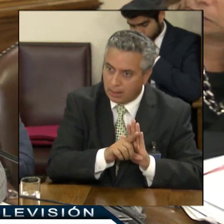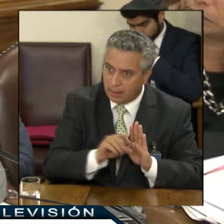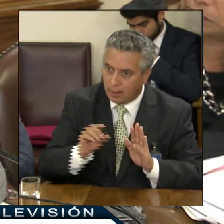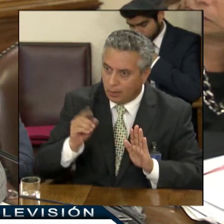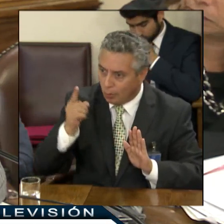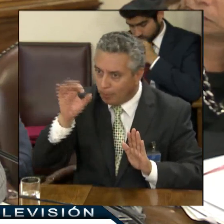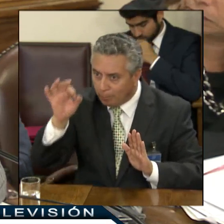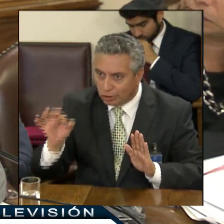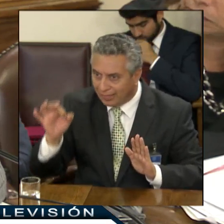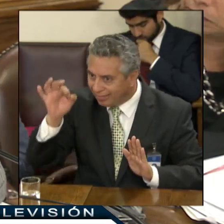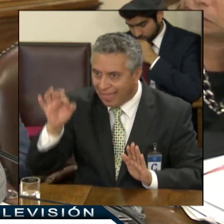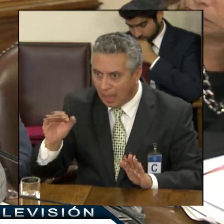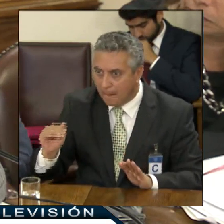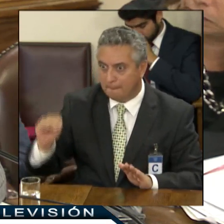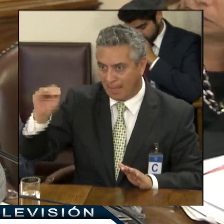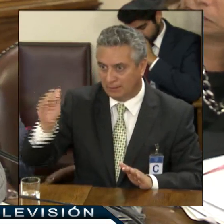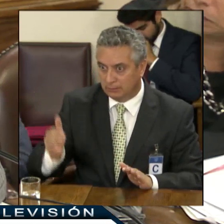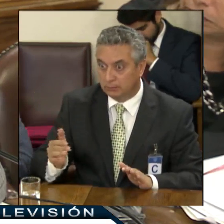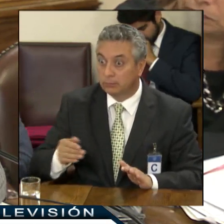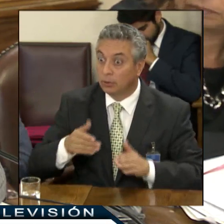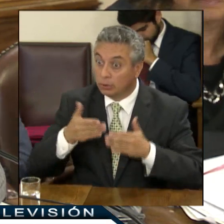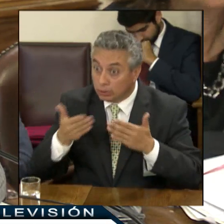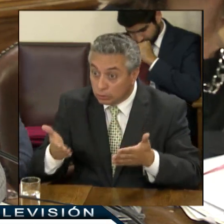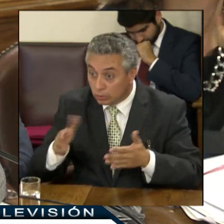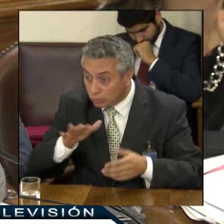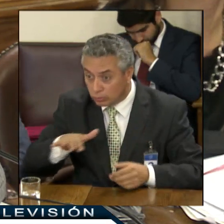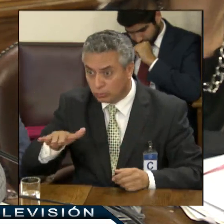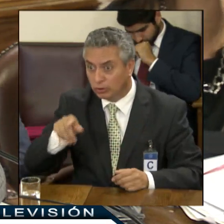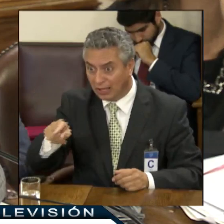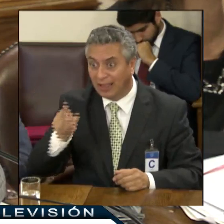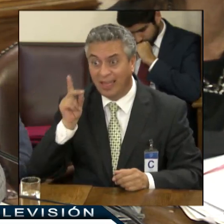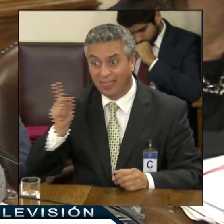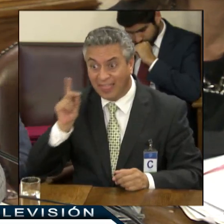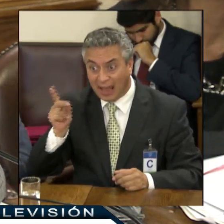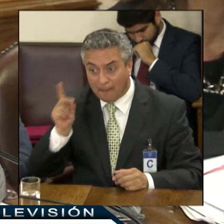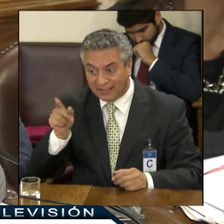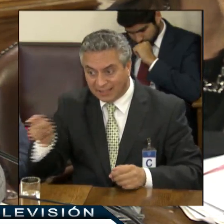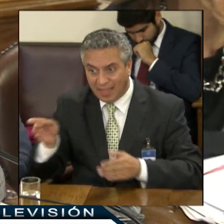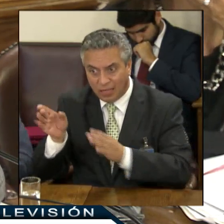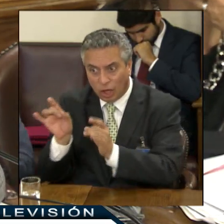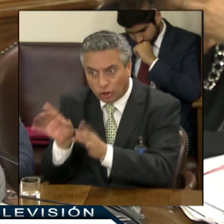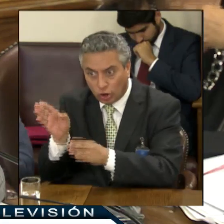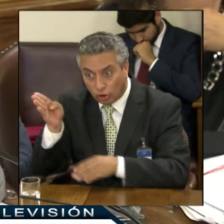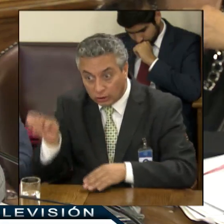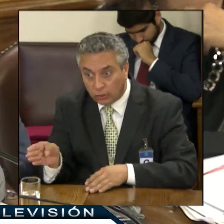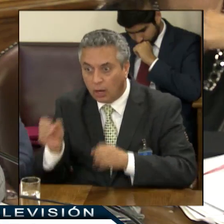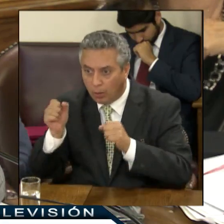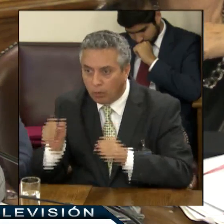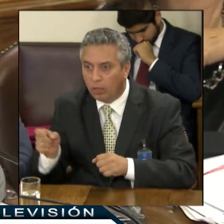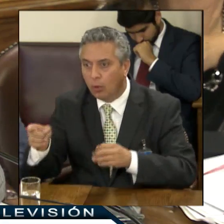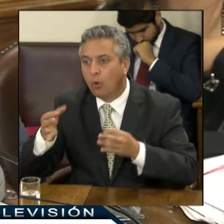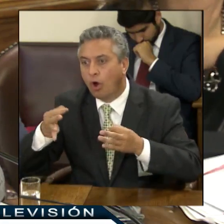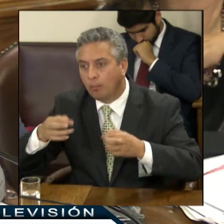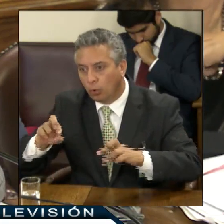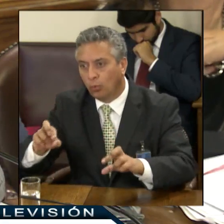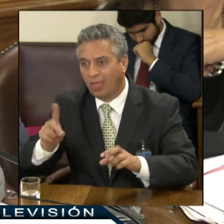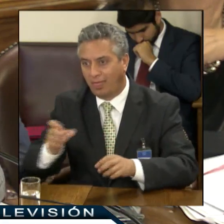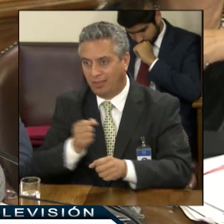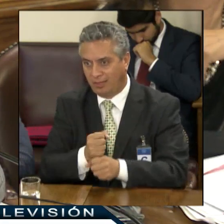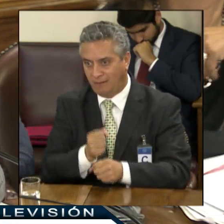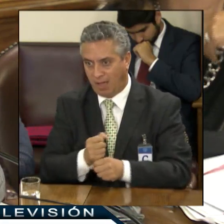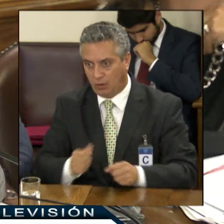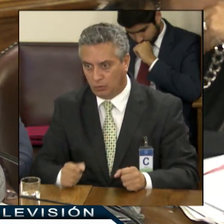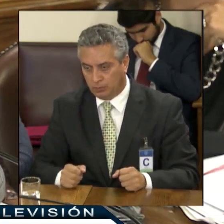y siendo parte de una condición de discapacidad tuviera una posibilidad una oportunidad de